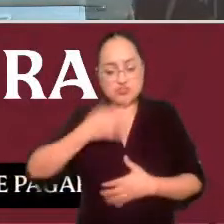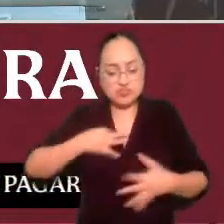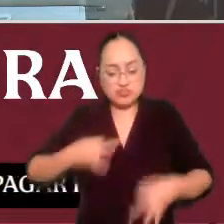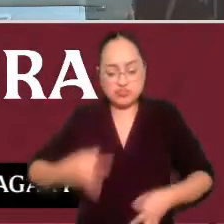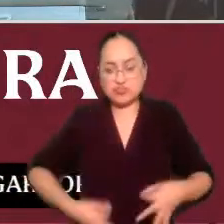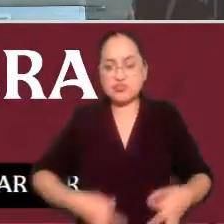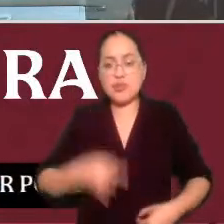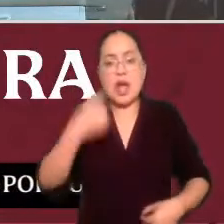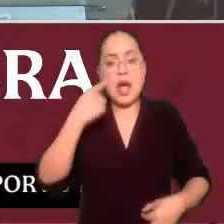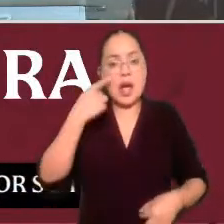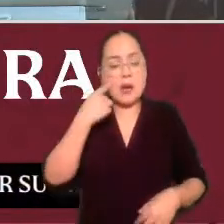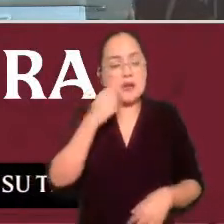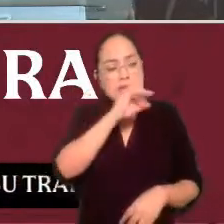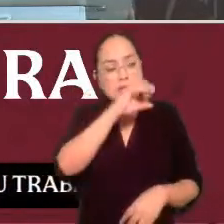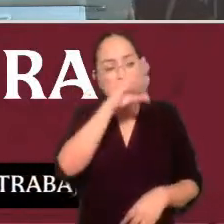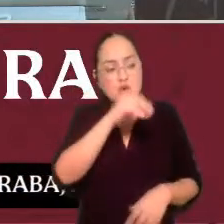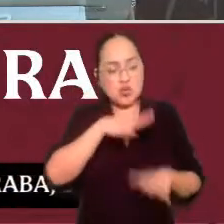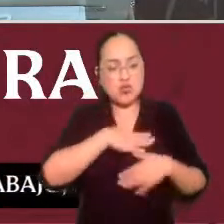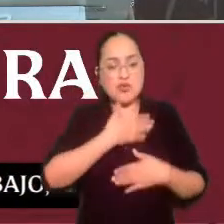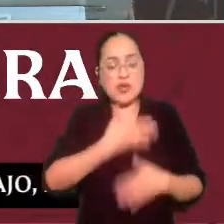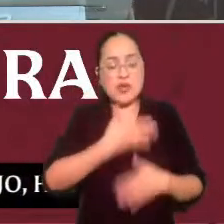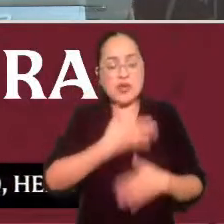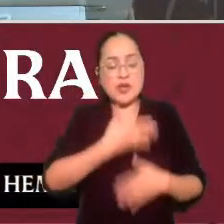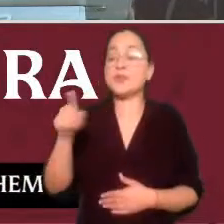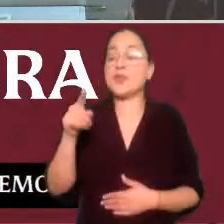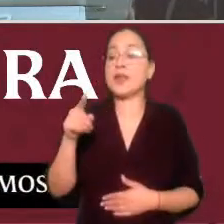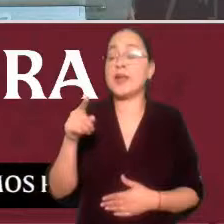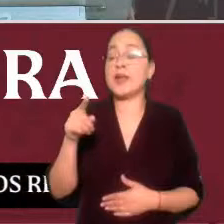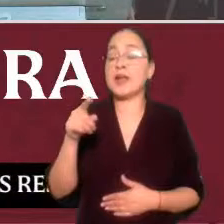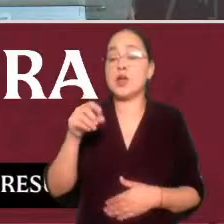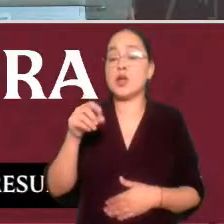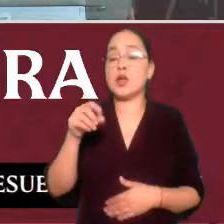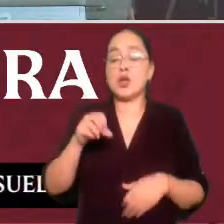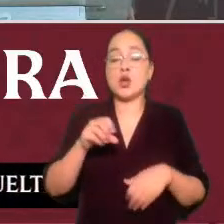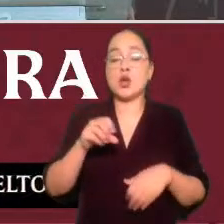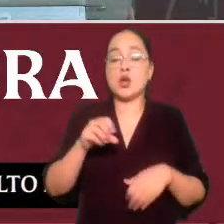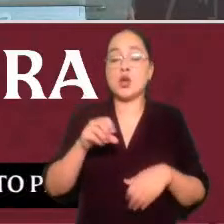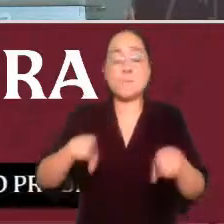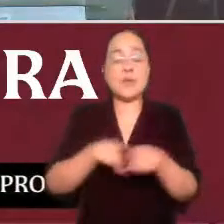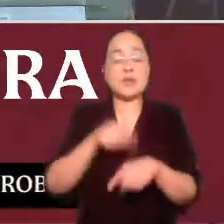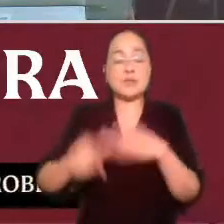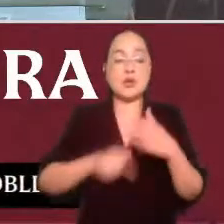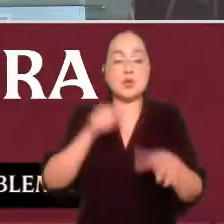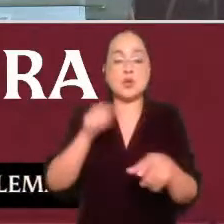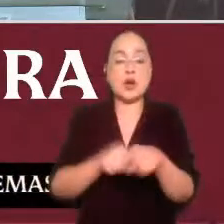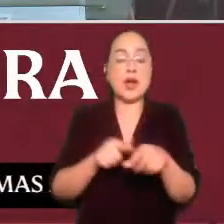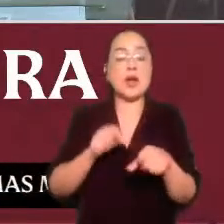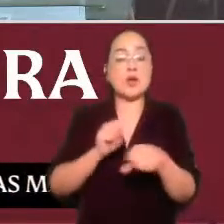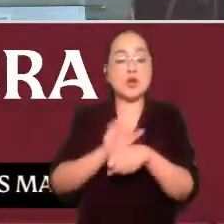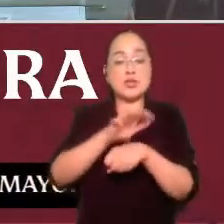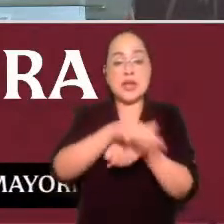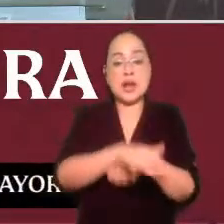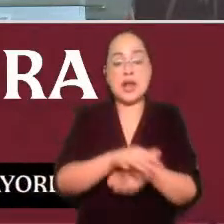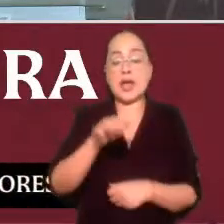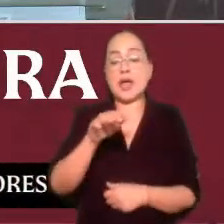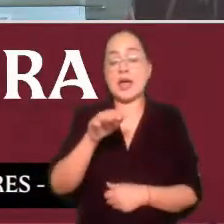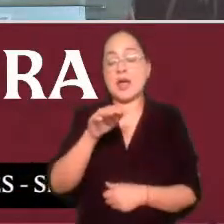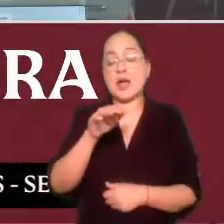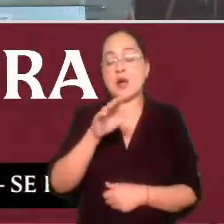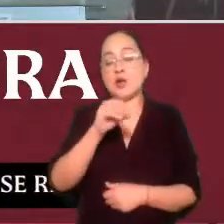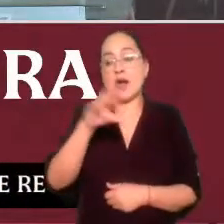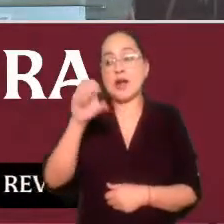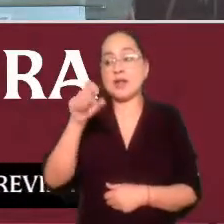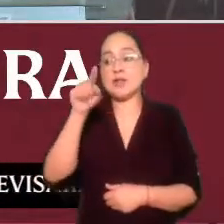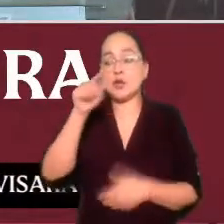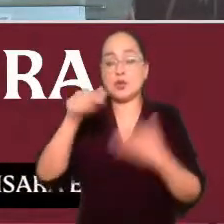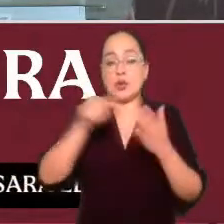Recientemente la alcaldesa de Cosalá, Carla Corrales, dijo que en ese municipio, que es un pueblo mágico y que